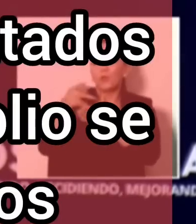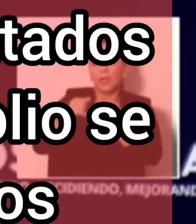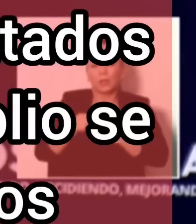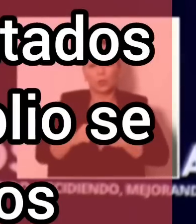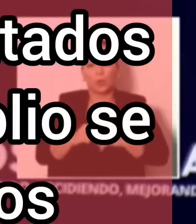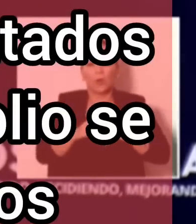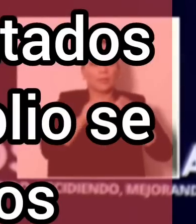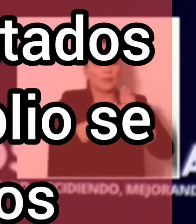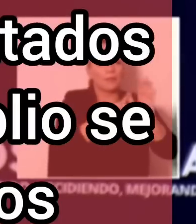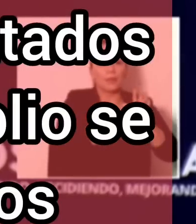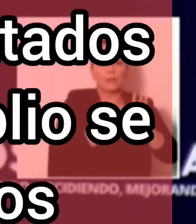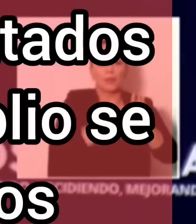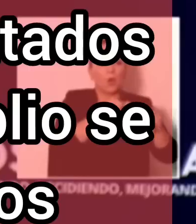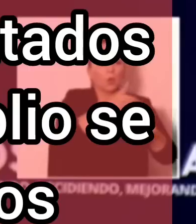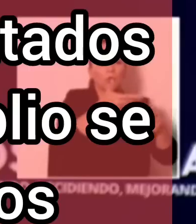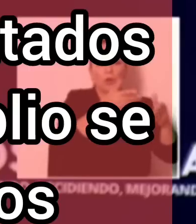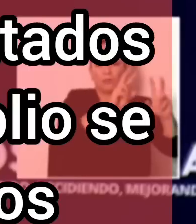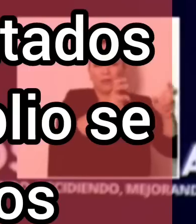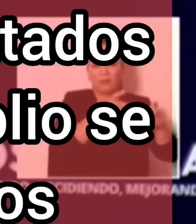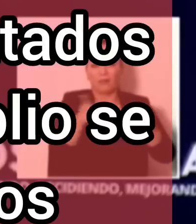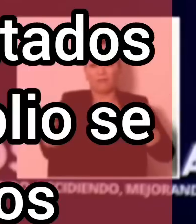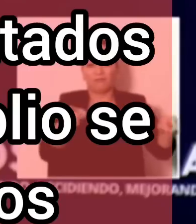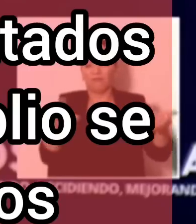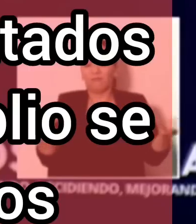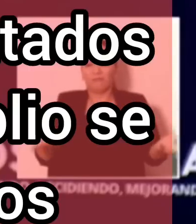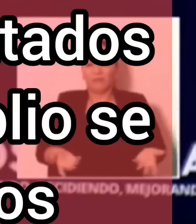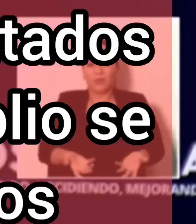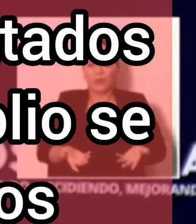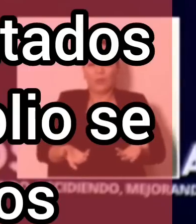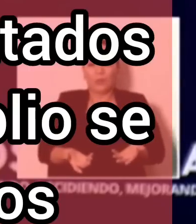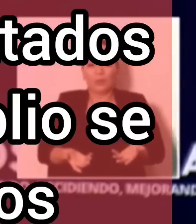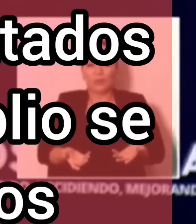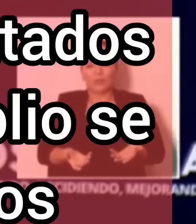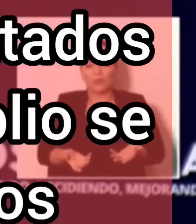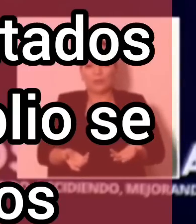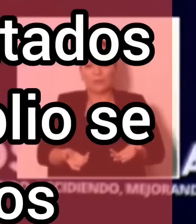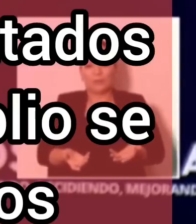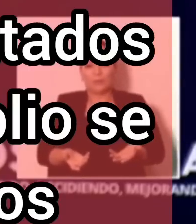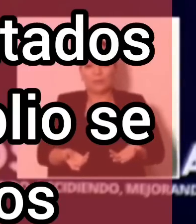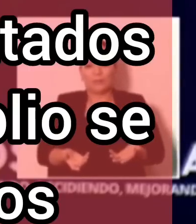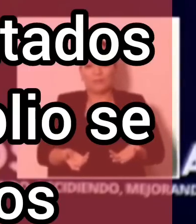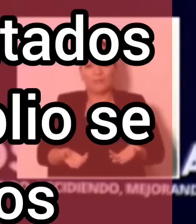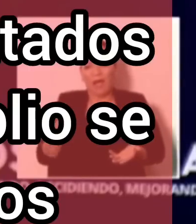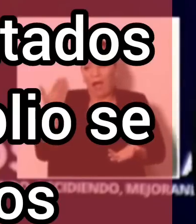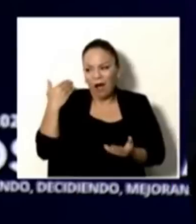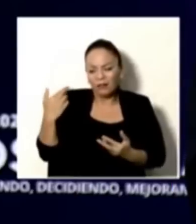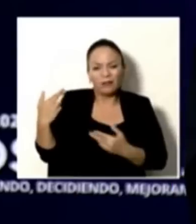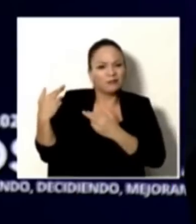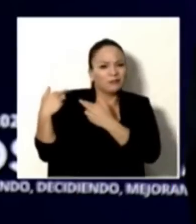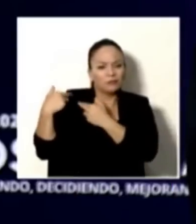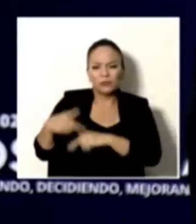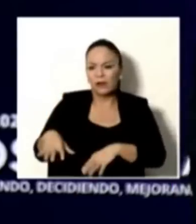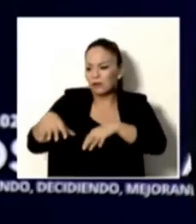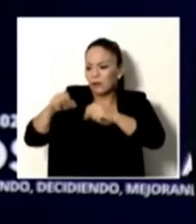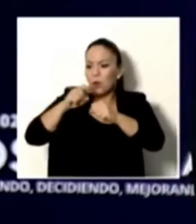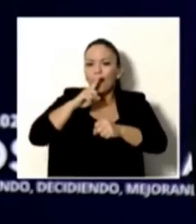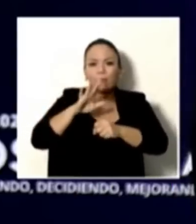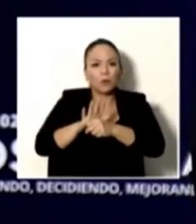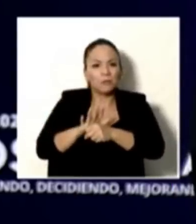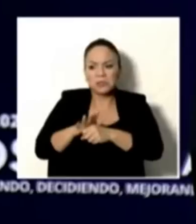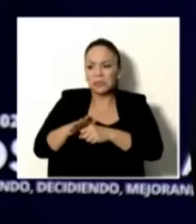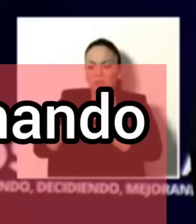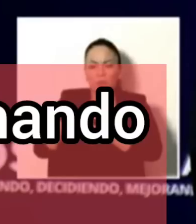y la Asamblea venía en la dirección contraria. O sea, la irresponsabilidad es asumir compromisos que no se discutieron